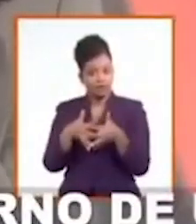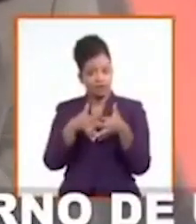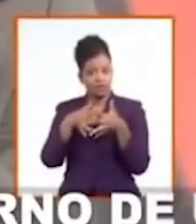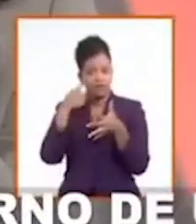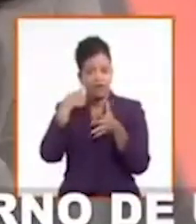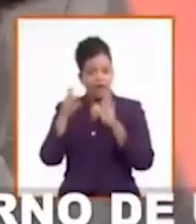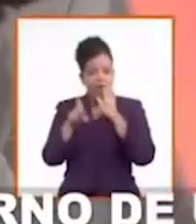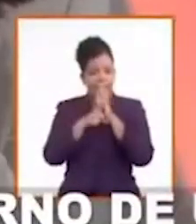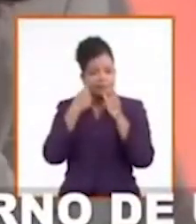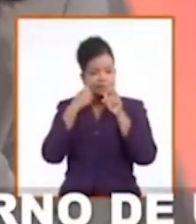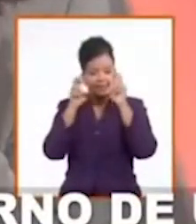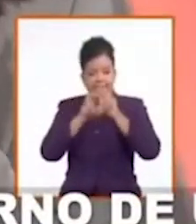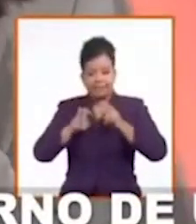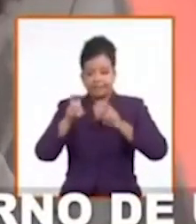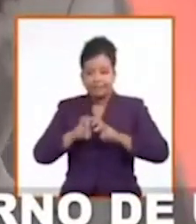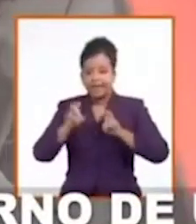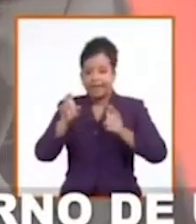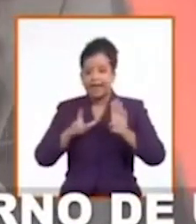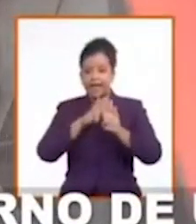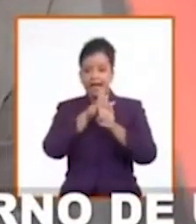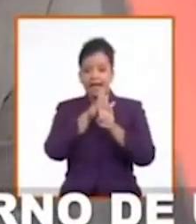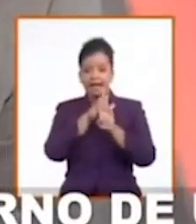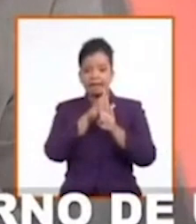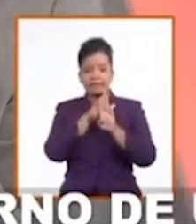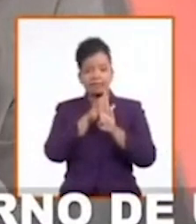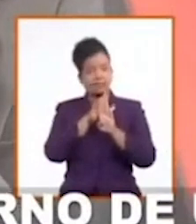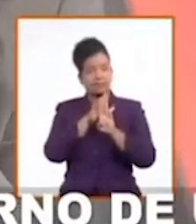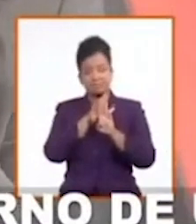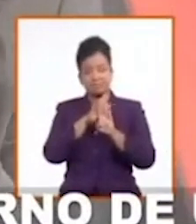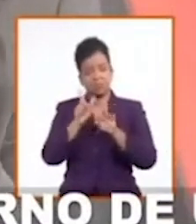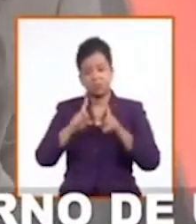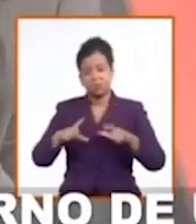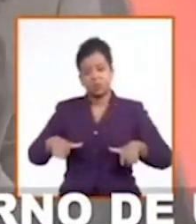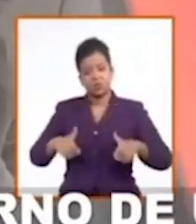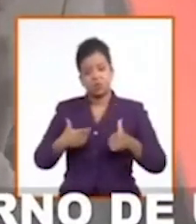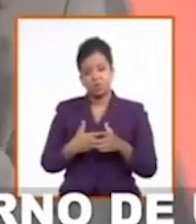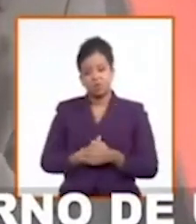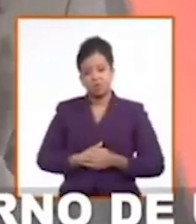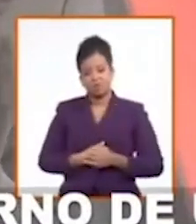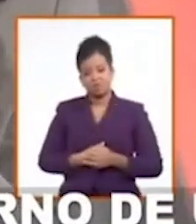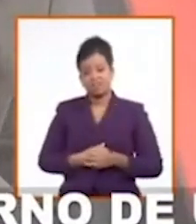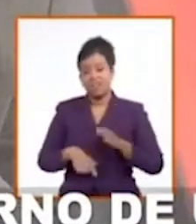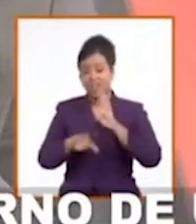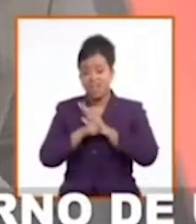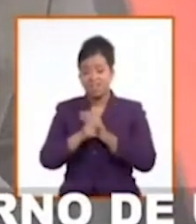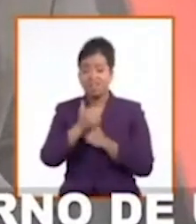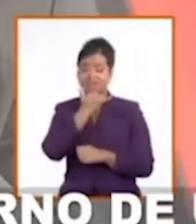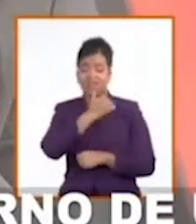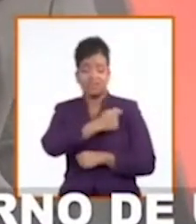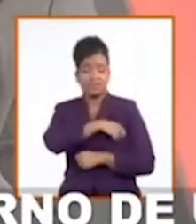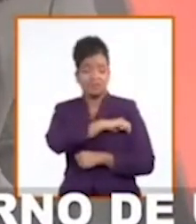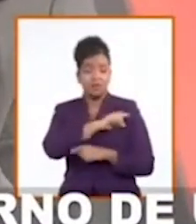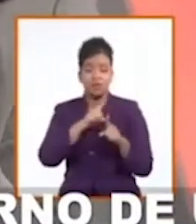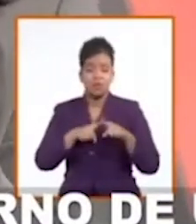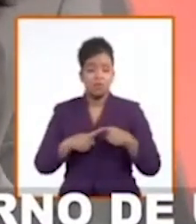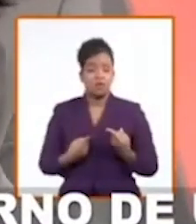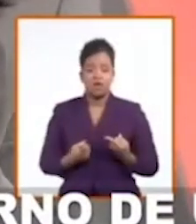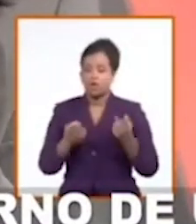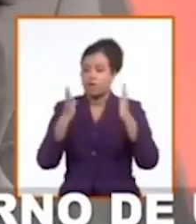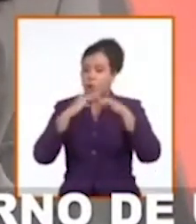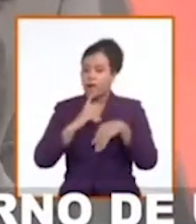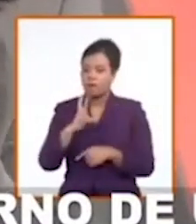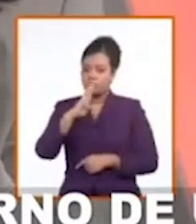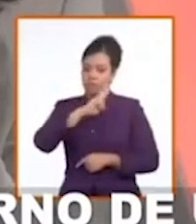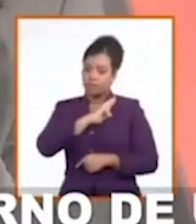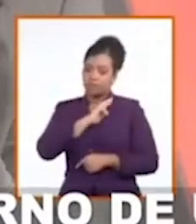que estimulan la inmigración ilegal, no es por gusto que la llamamos la ley asesina. Realmente estimula de manera irresponsable este tipo de